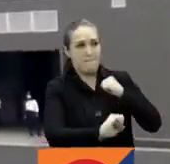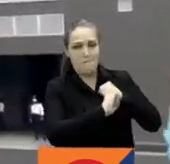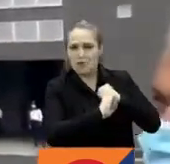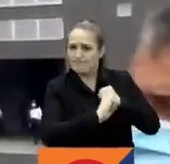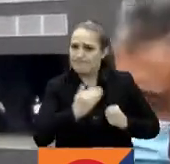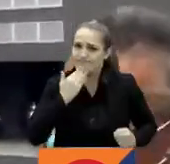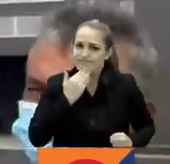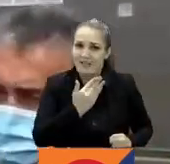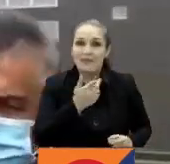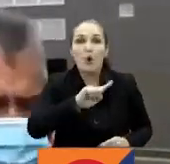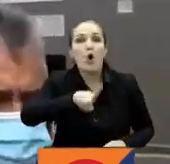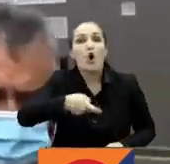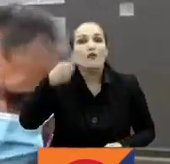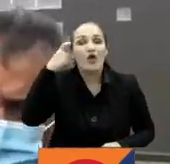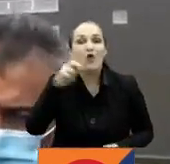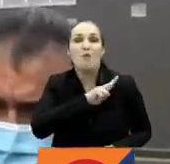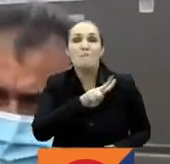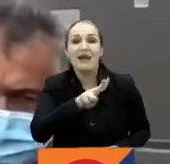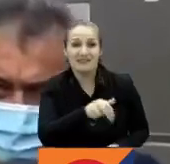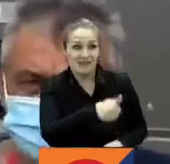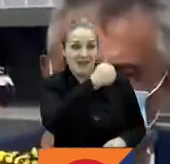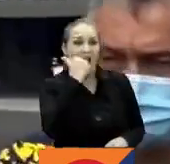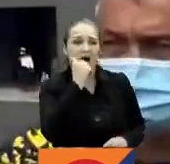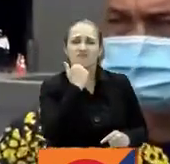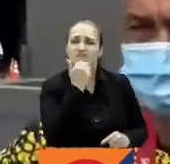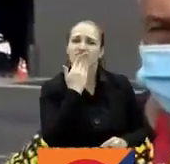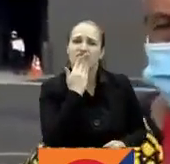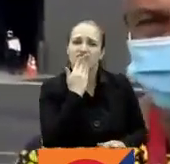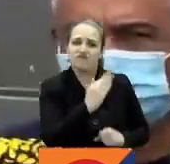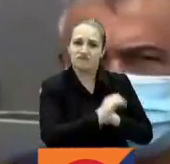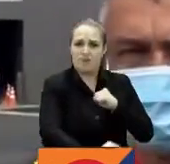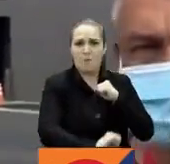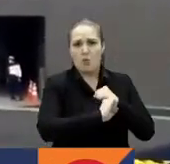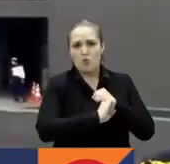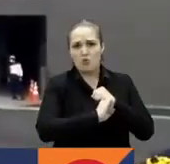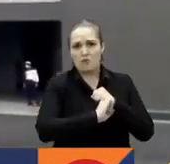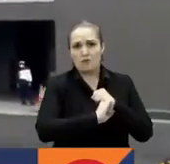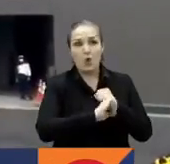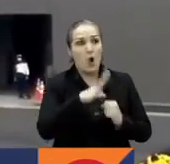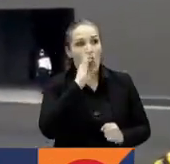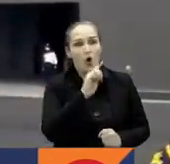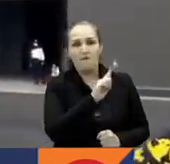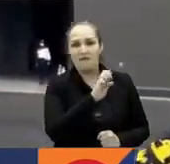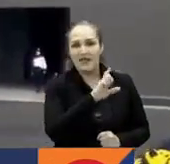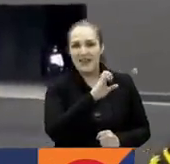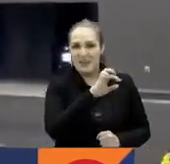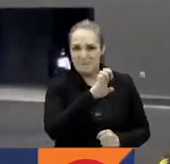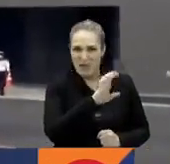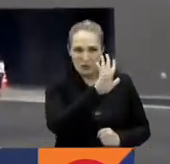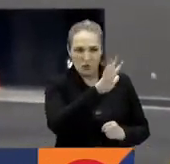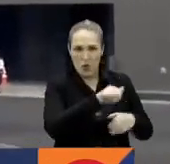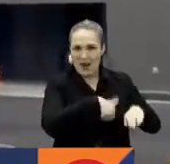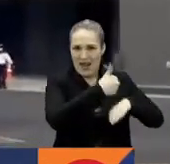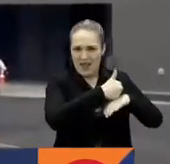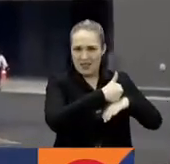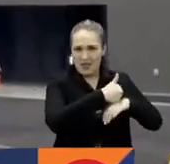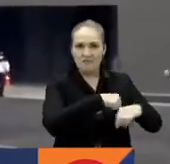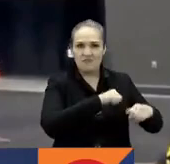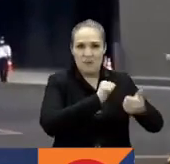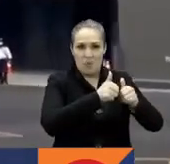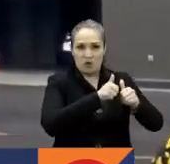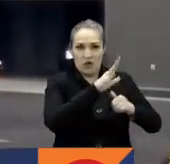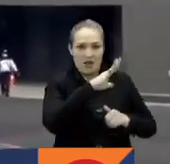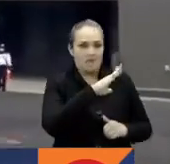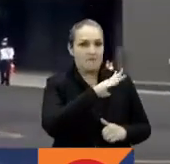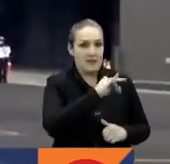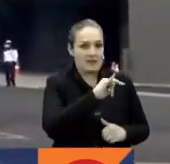la gobernadora también y obviamente al gerente Felipe por todo lo que hicieron. Cuando estaba